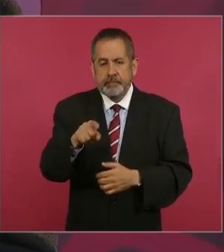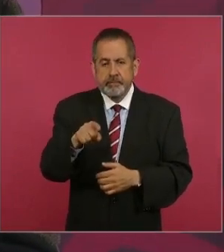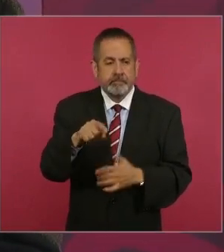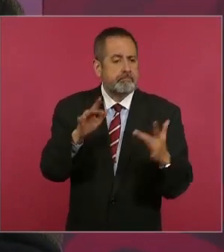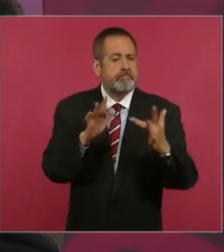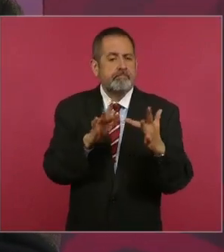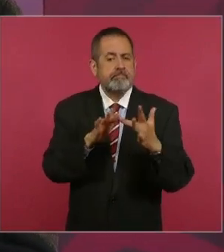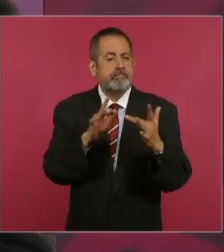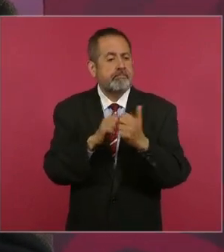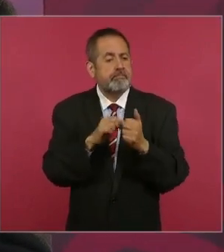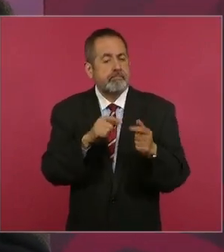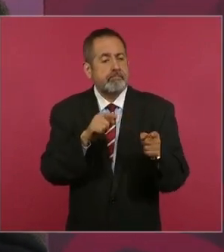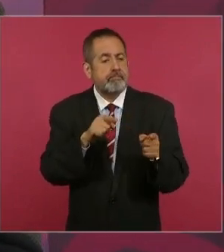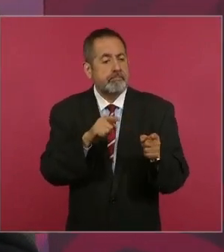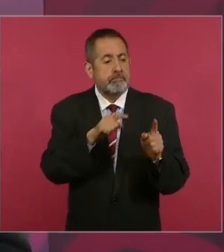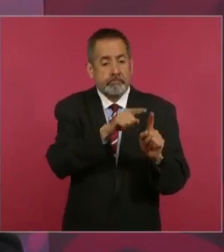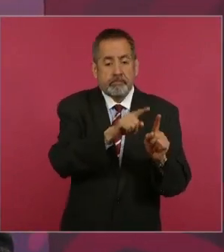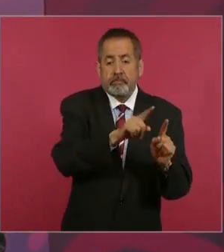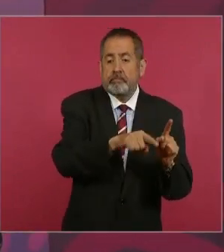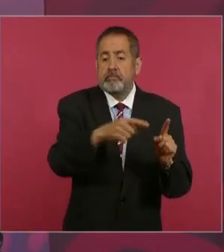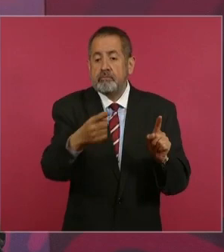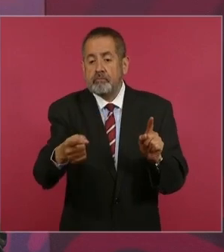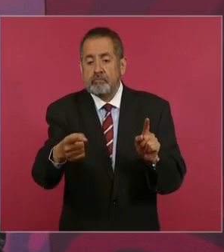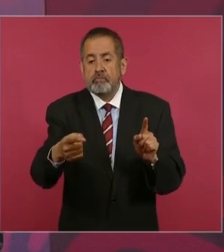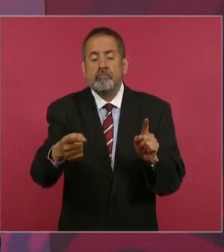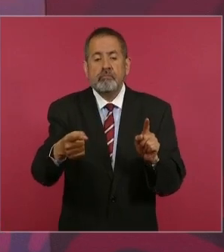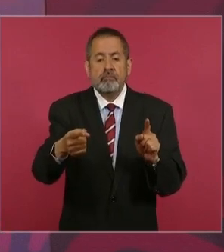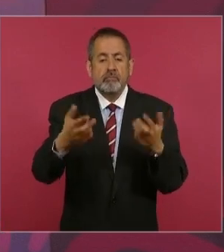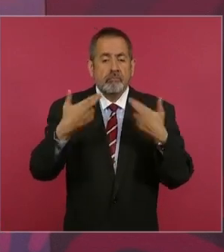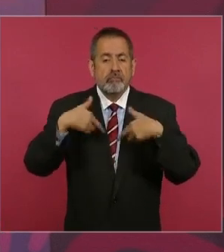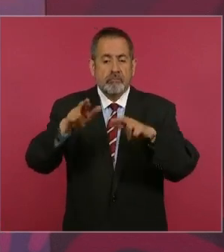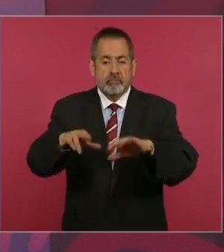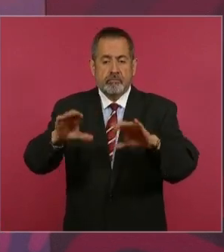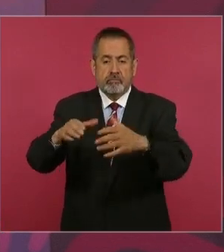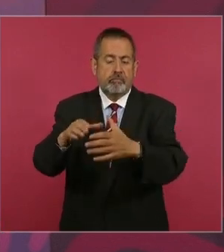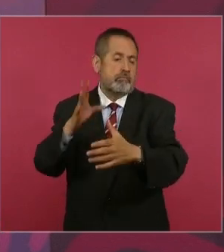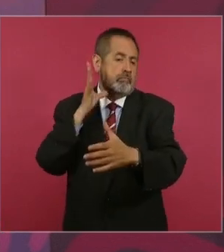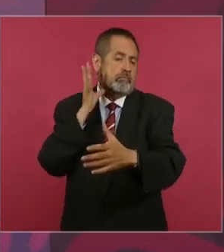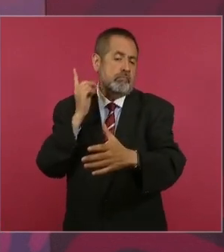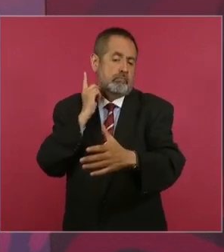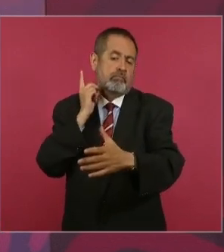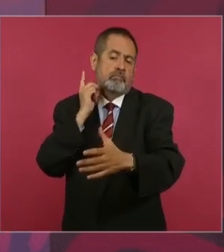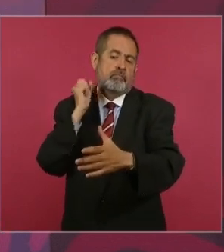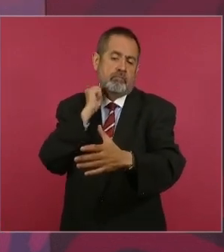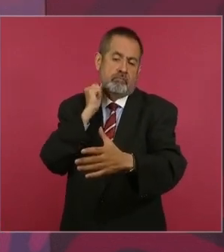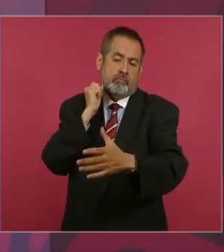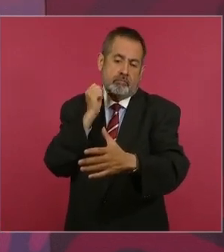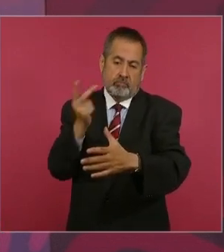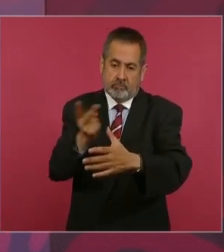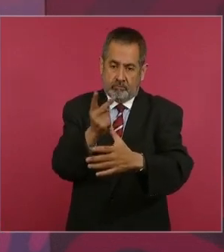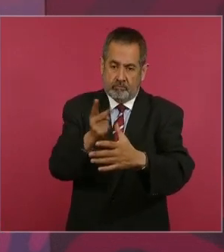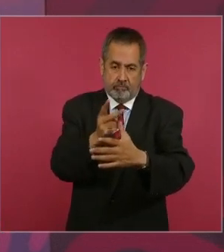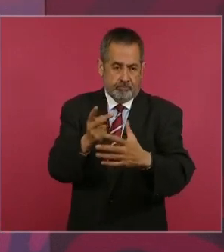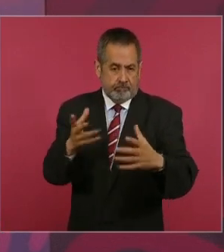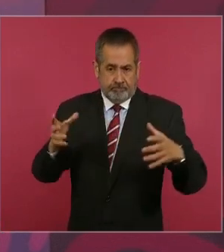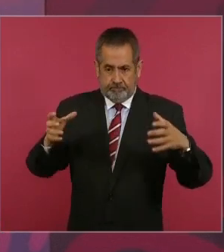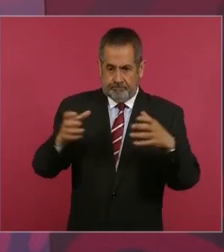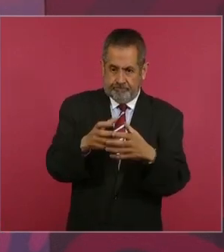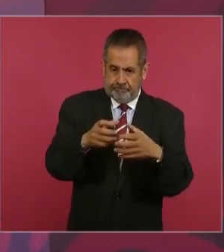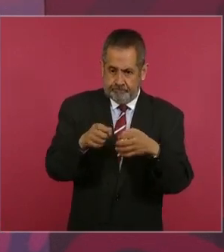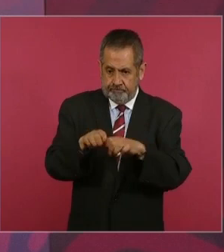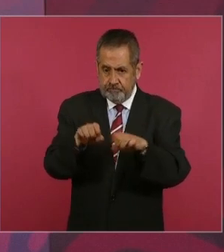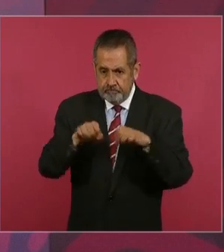comunicación también con representantes del Congreso tanto de la cámara de diputados como la cámara de senadores